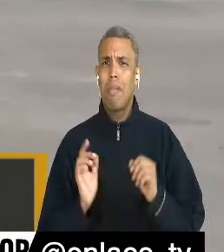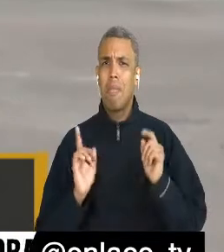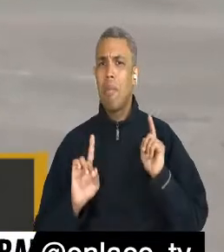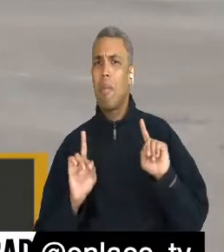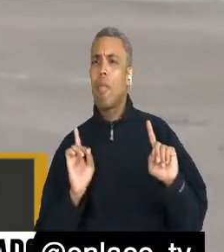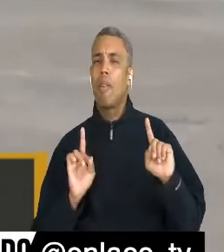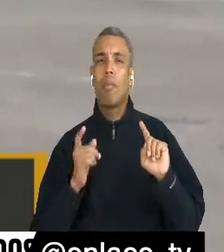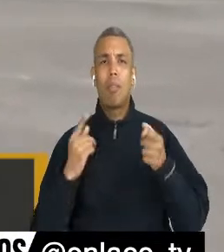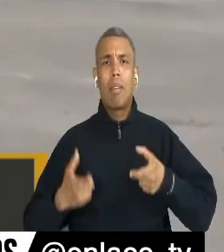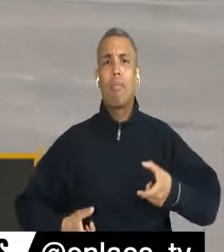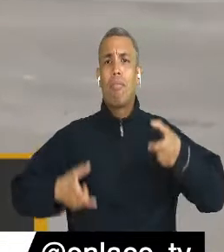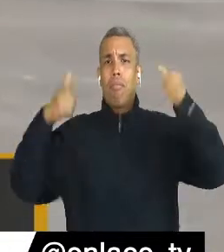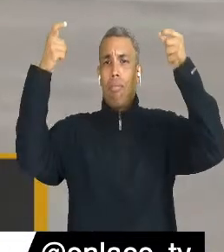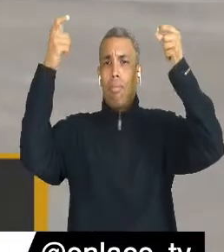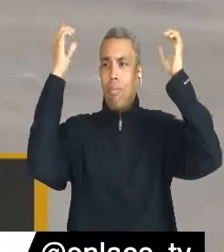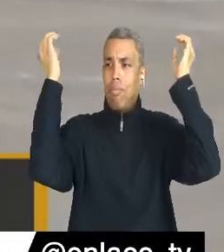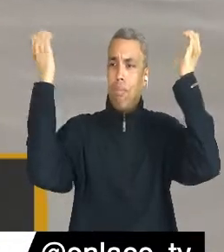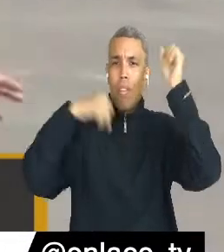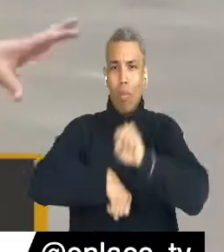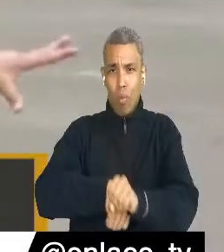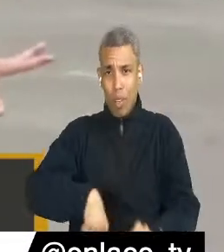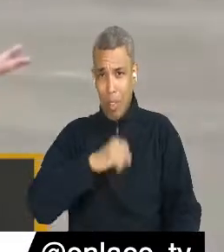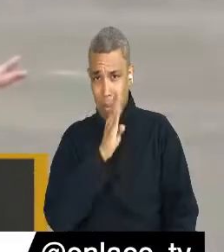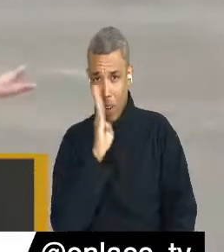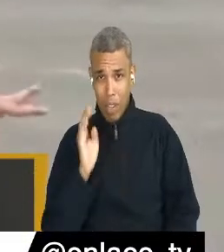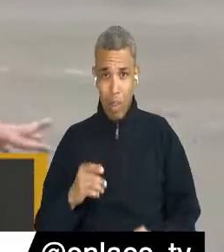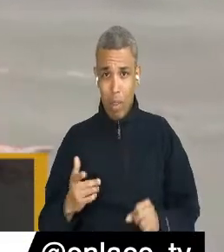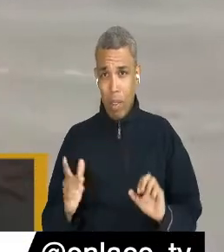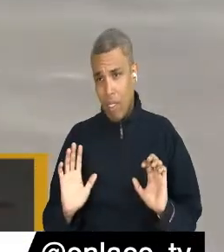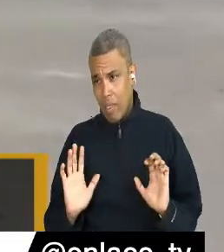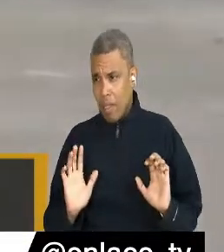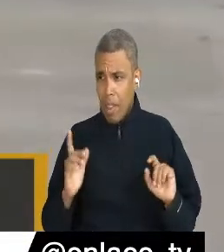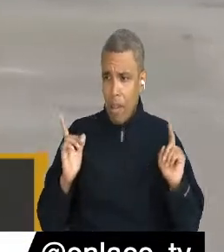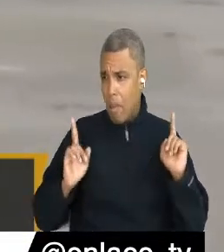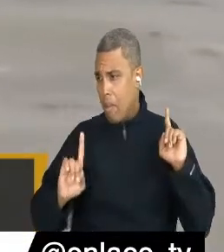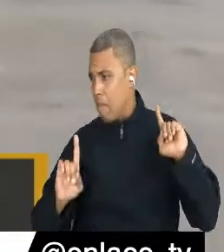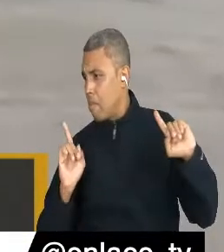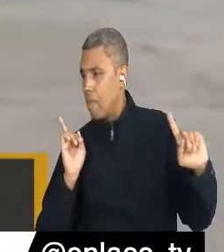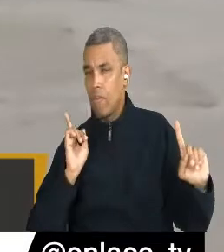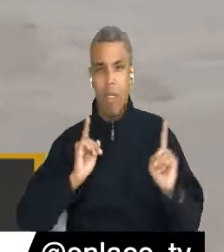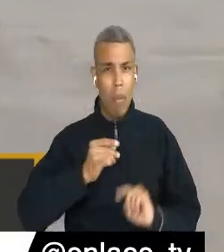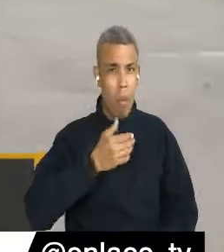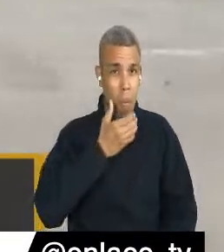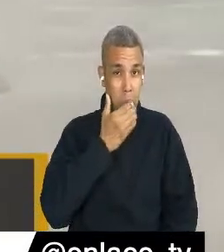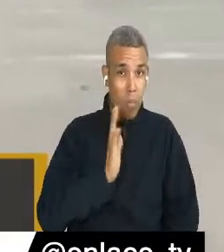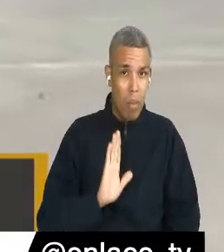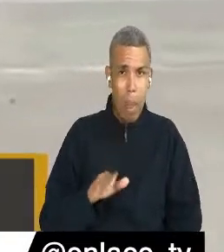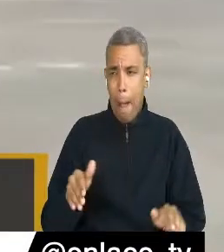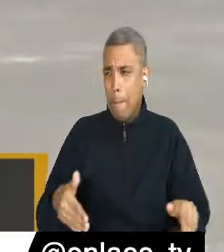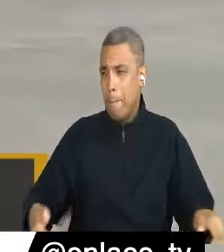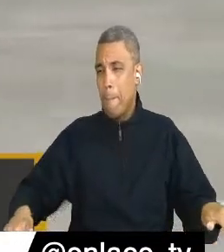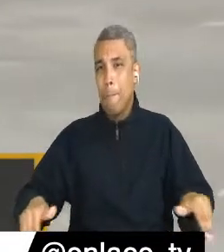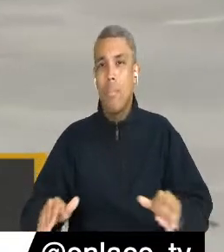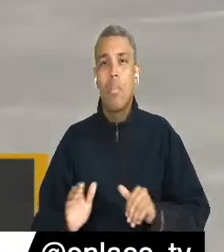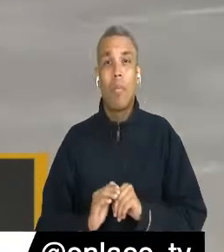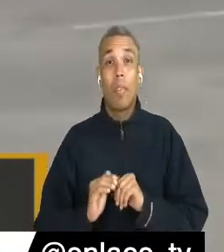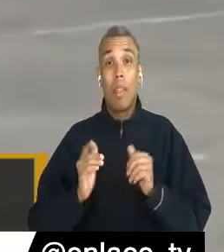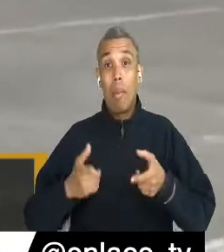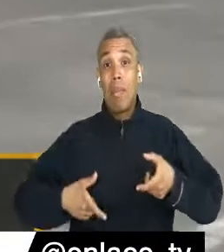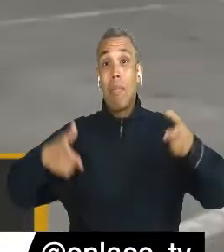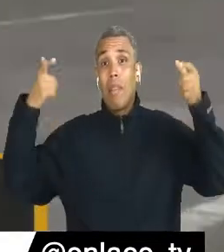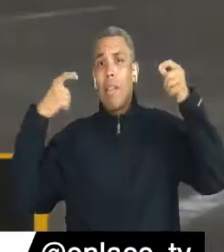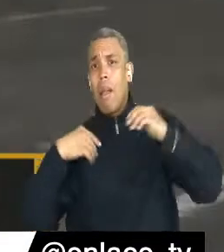afueras del Estadio Metropolitano en la ciudad de Barranquilla, aunque estamos en el parqueadero, bueno, aquí se ve pues aún más solo, pero en las afueras del estadio